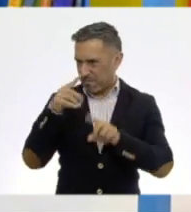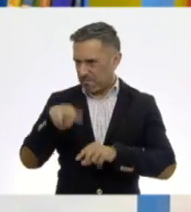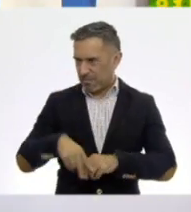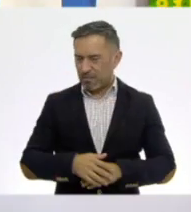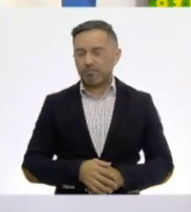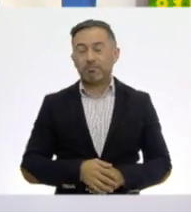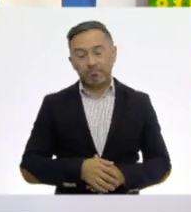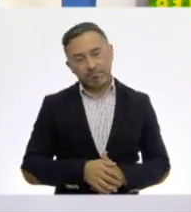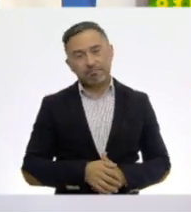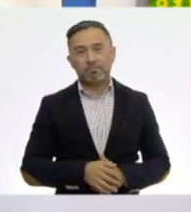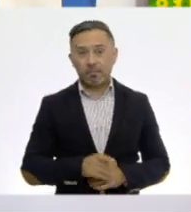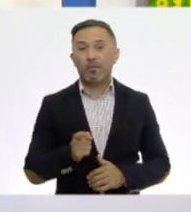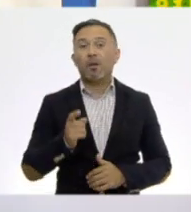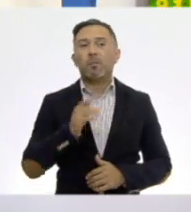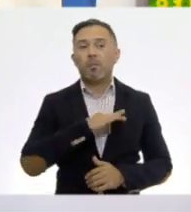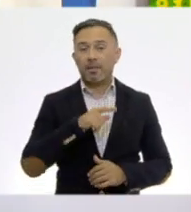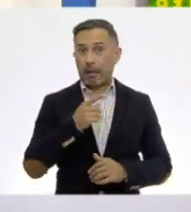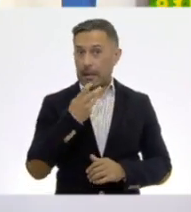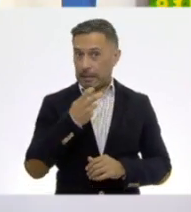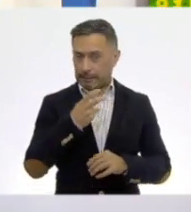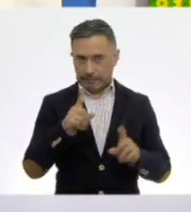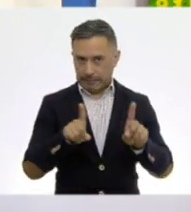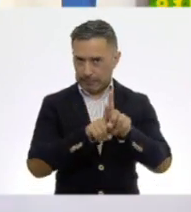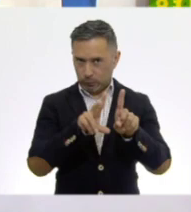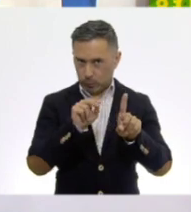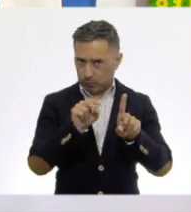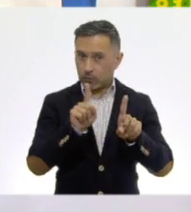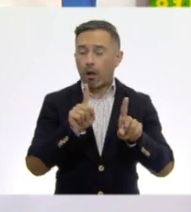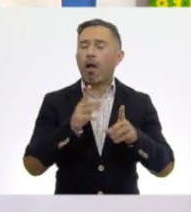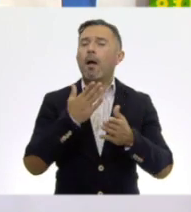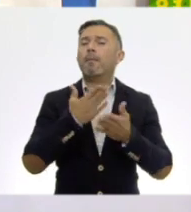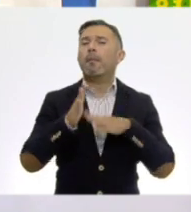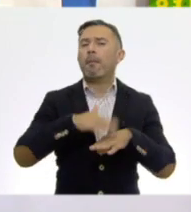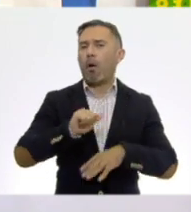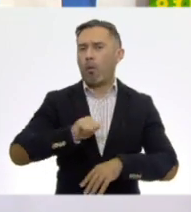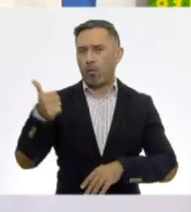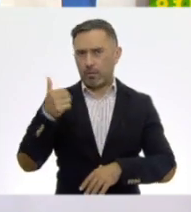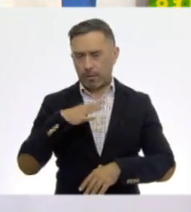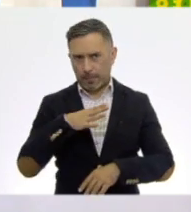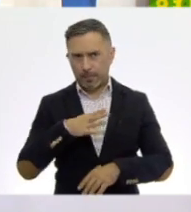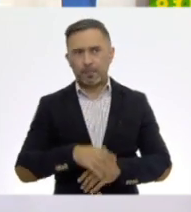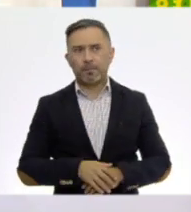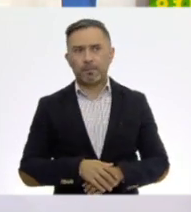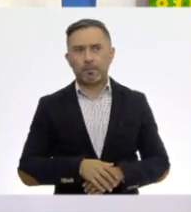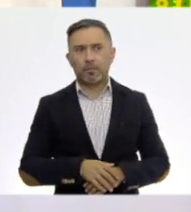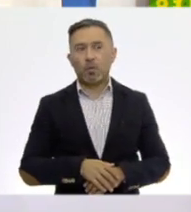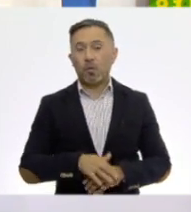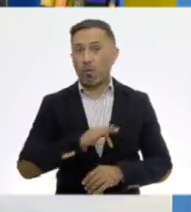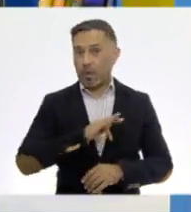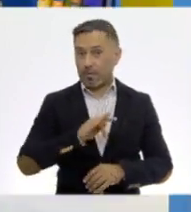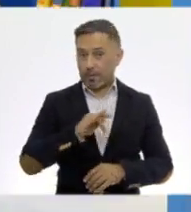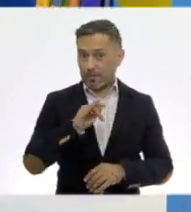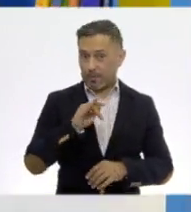¿Ah? Ok, entonces esta no es. A ver, vamos a intentar con esta otra. ¿Tendrán